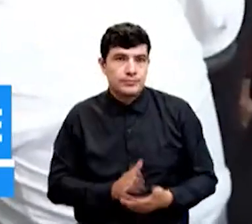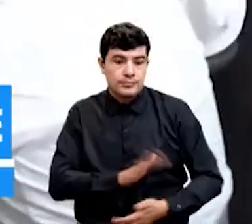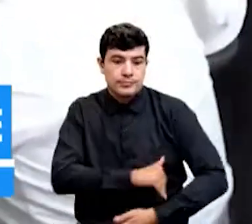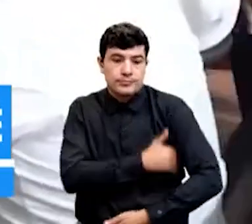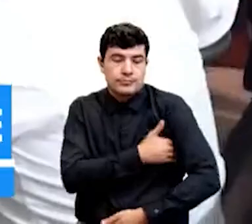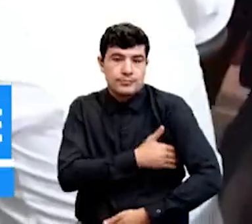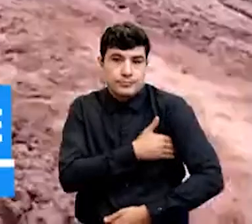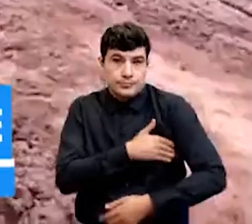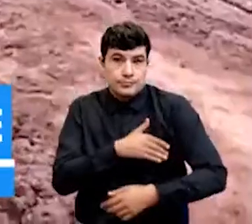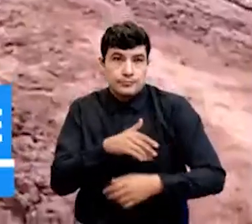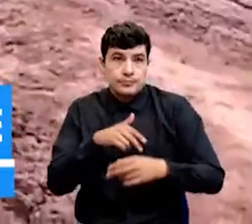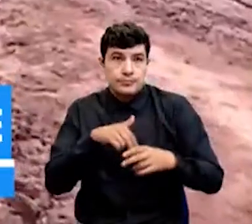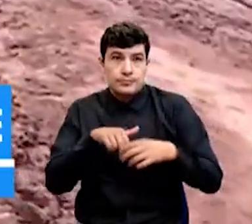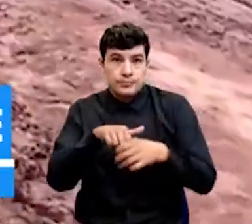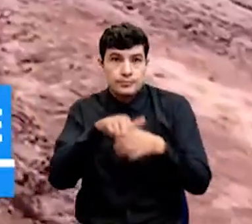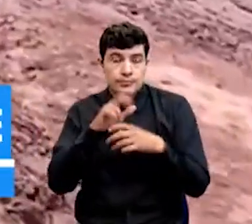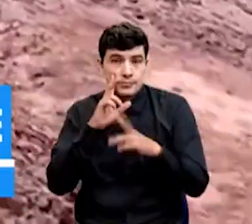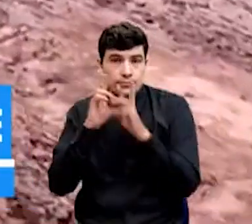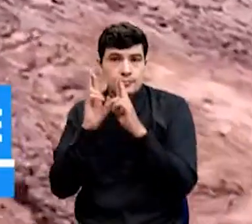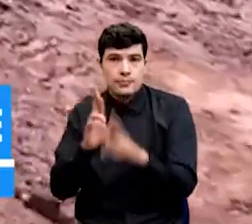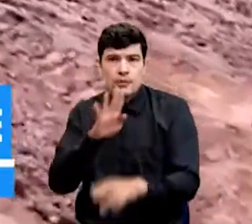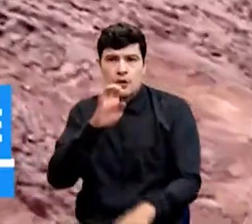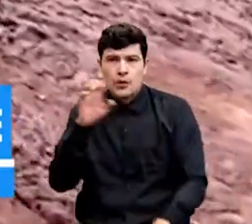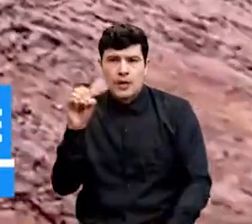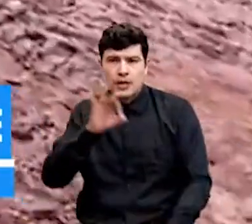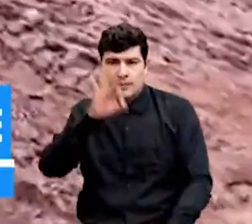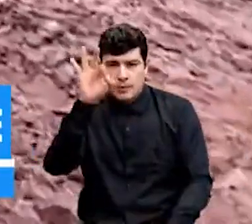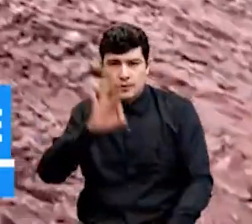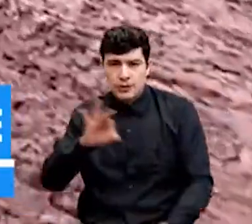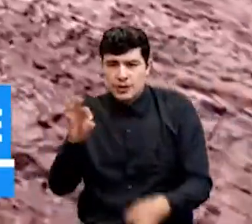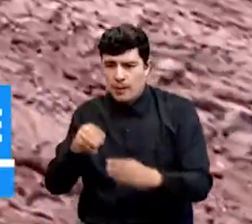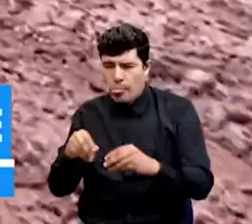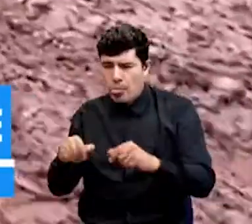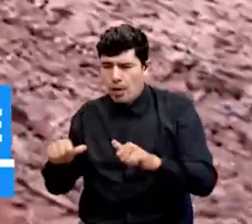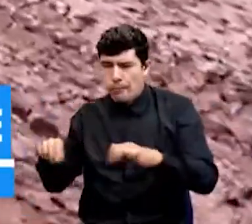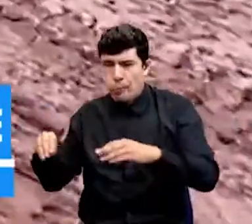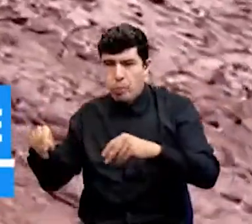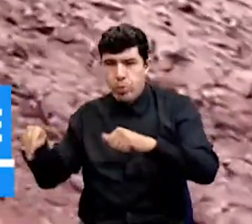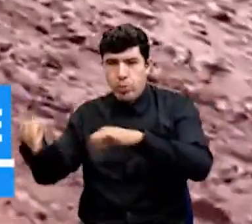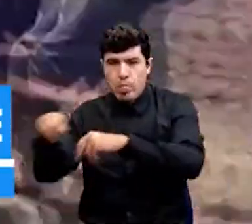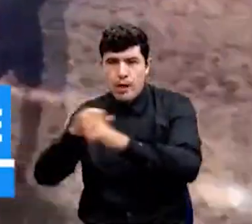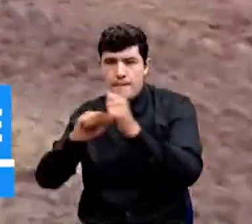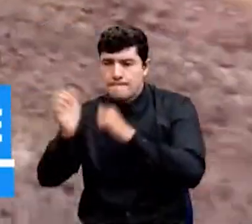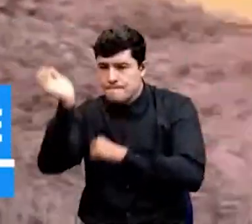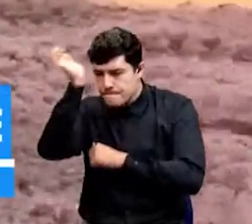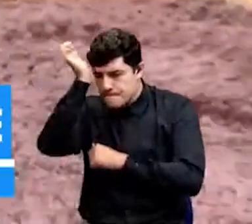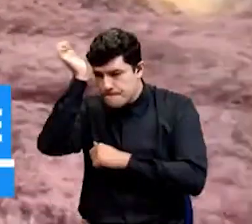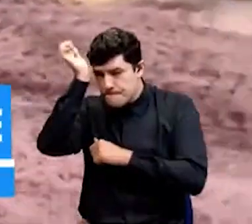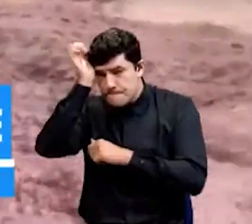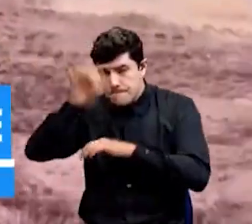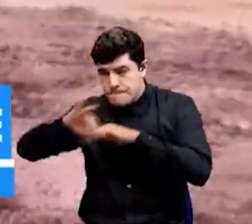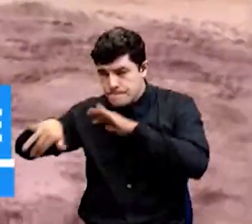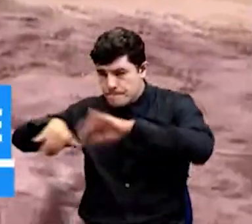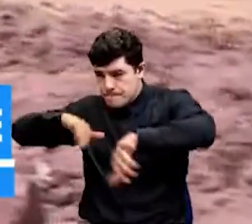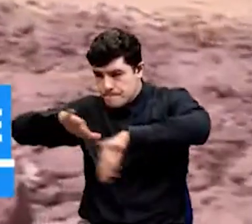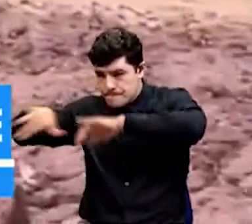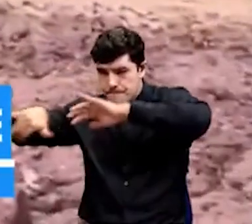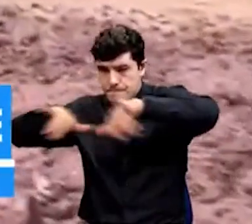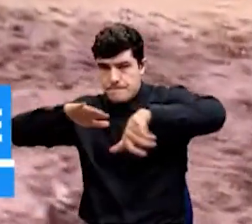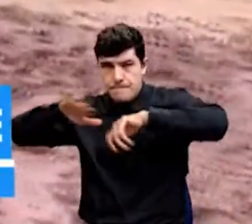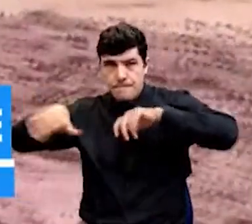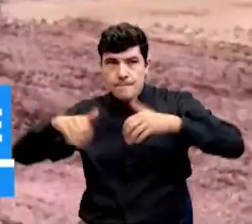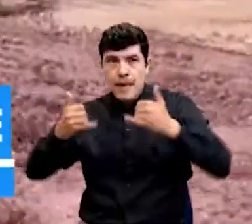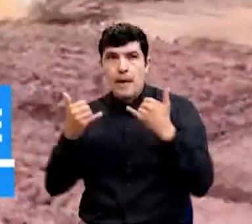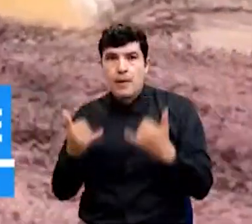a conocer que se ha removido más del 90% de lodo y piedras en la zona, aunque falta hacerlo en el sitio donde se instalarán